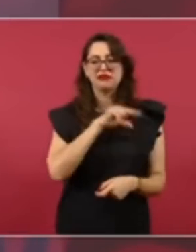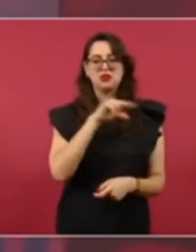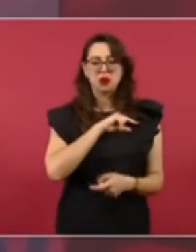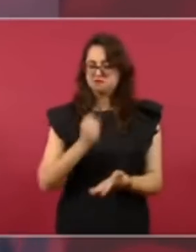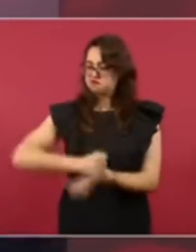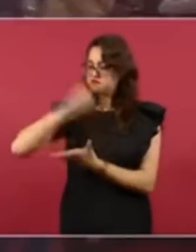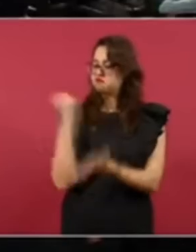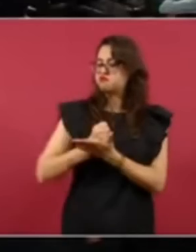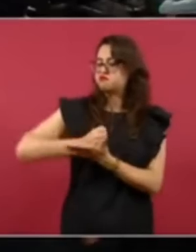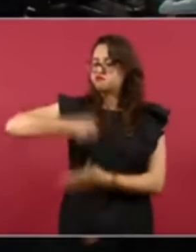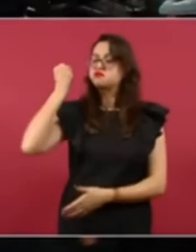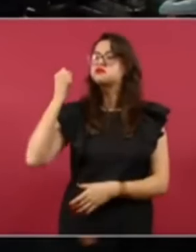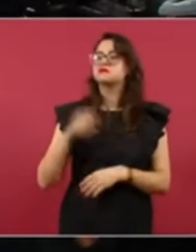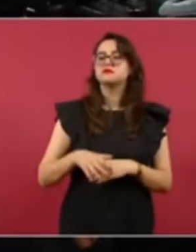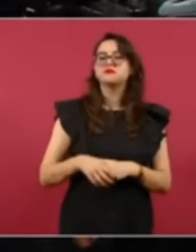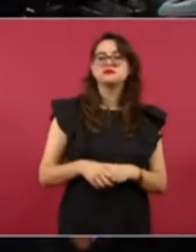al pueblo